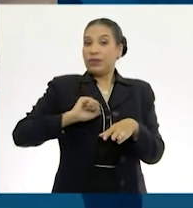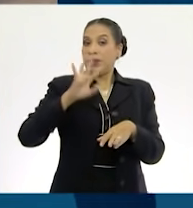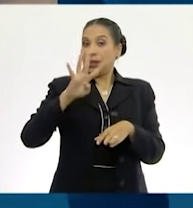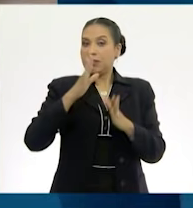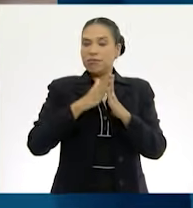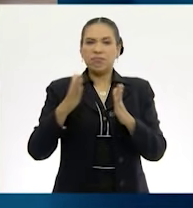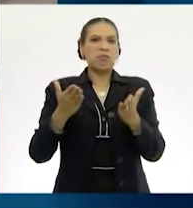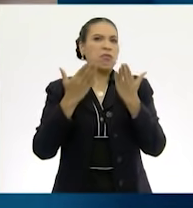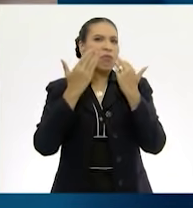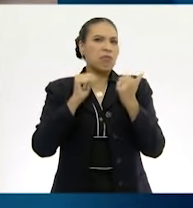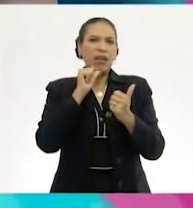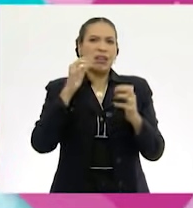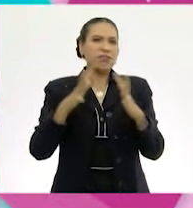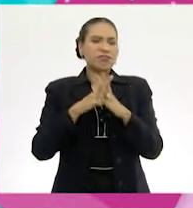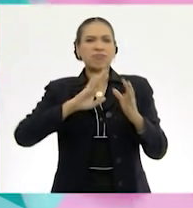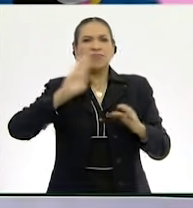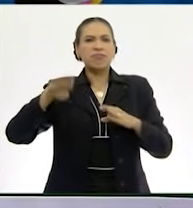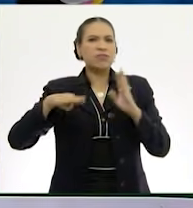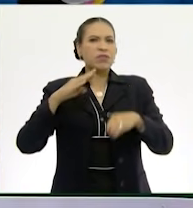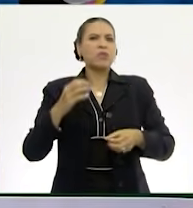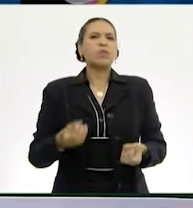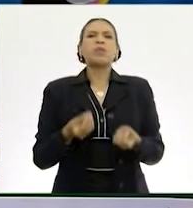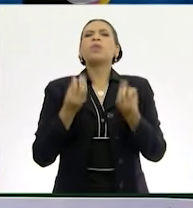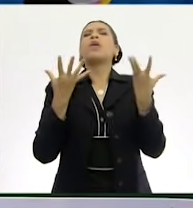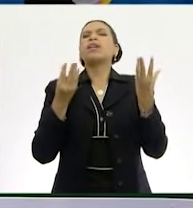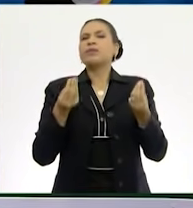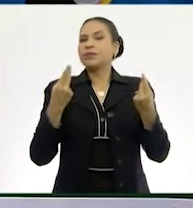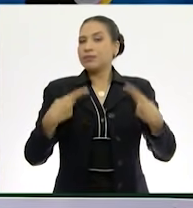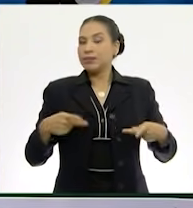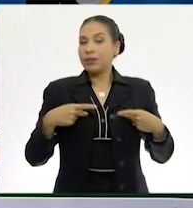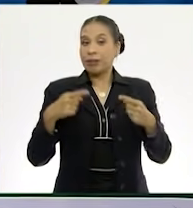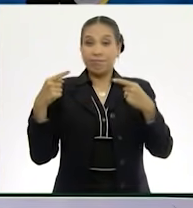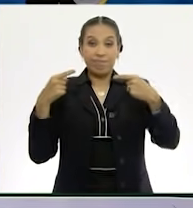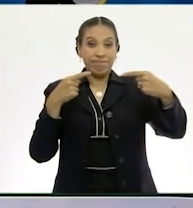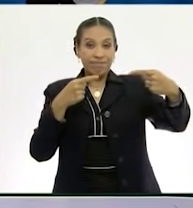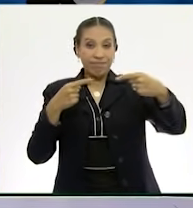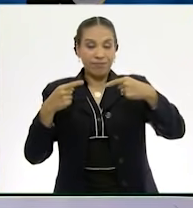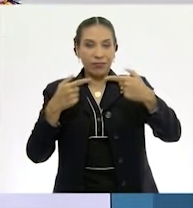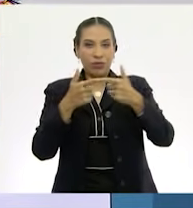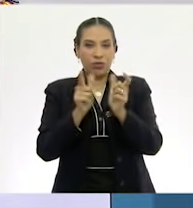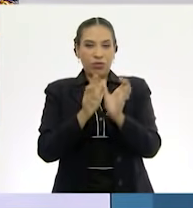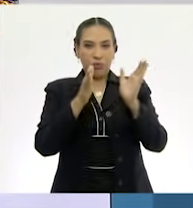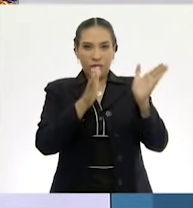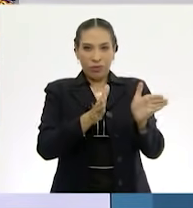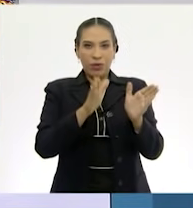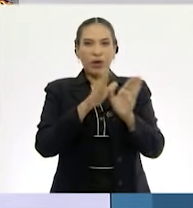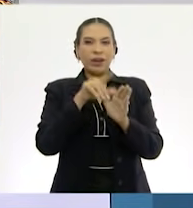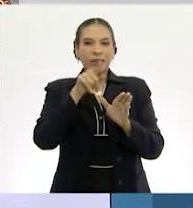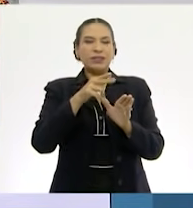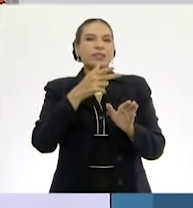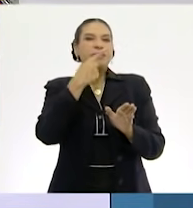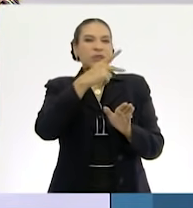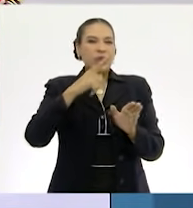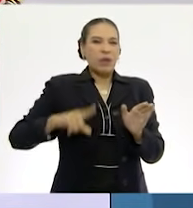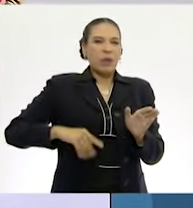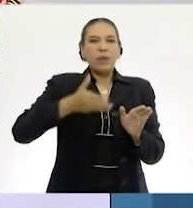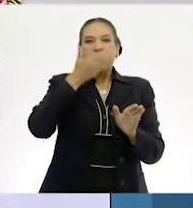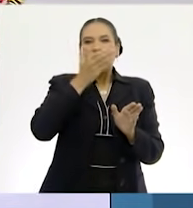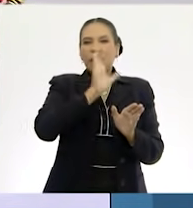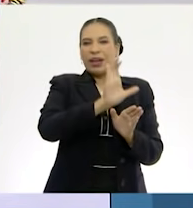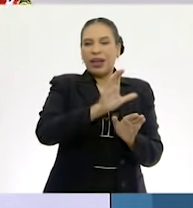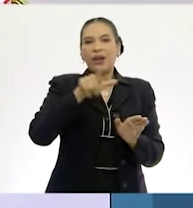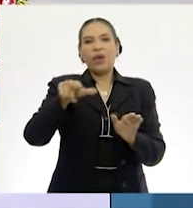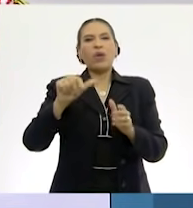En ninguna otra guerra se murieron tantas personas y fue un enfrentamiento entre los conservadores y los liberales porque ambos grupos tenían